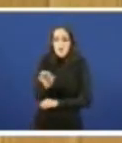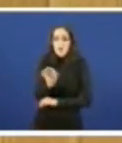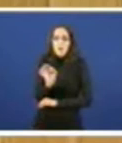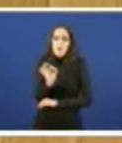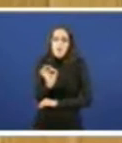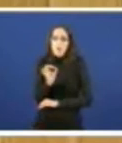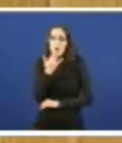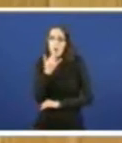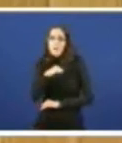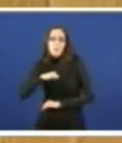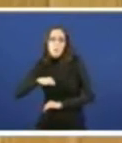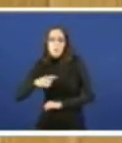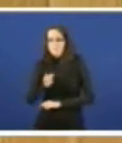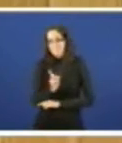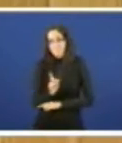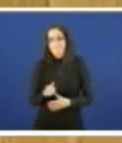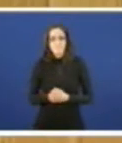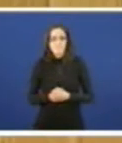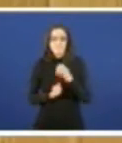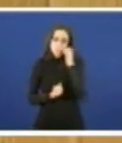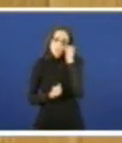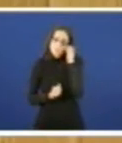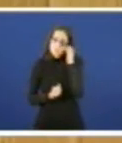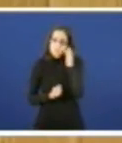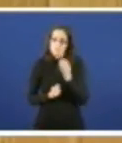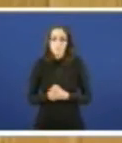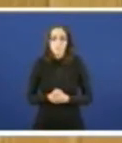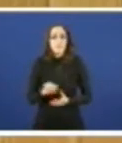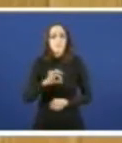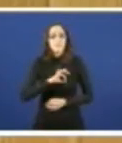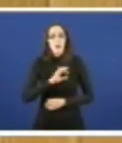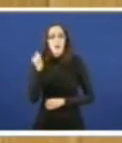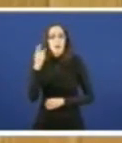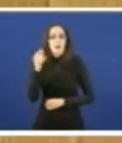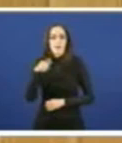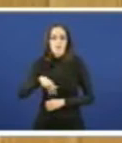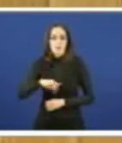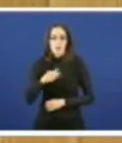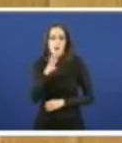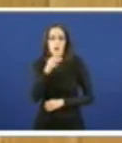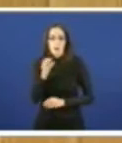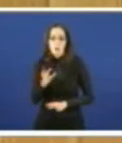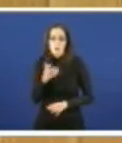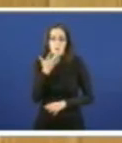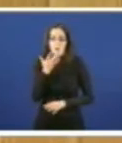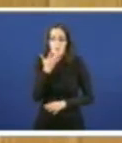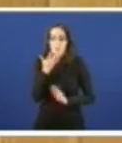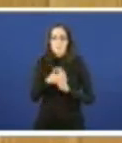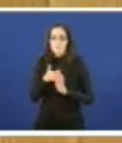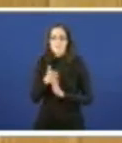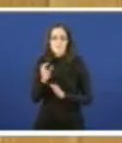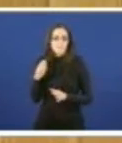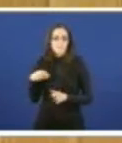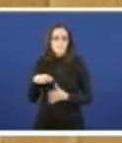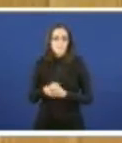carácter individual. Señor Adán, se agora introducimos a referencia concreta,